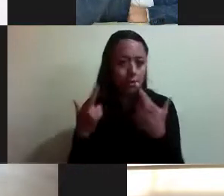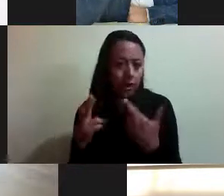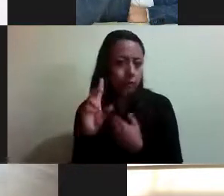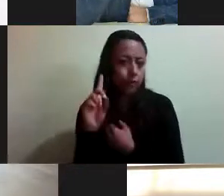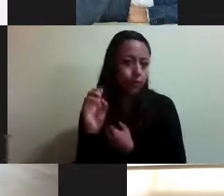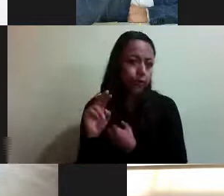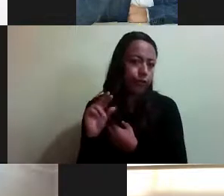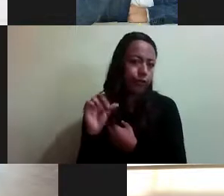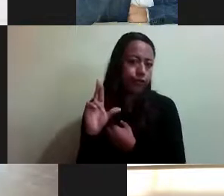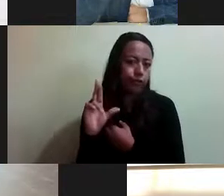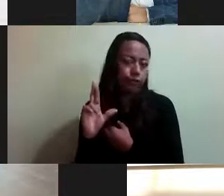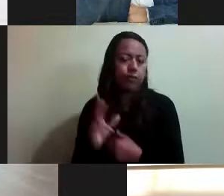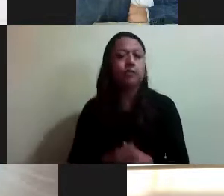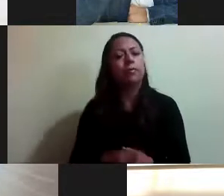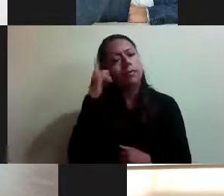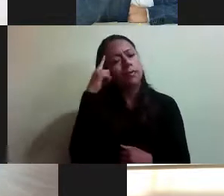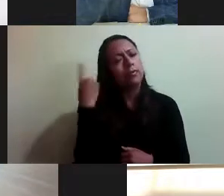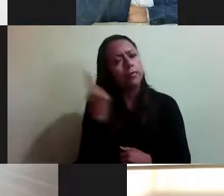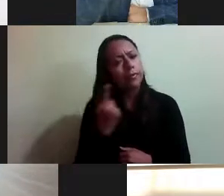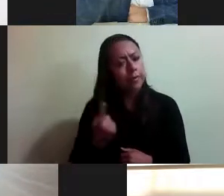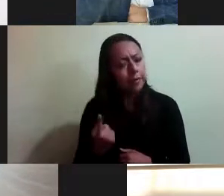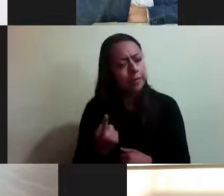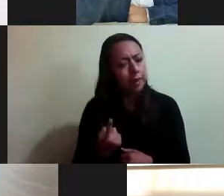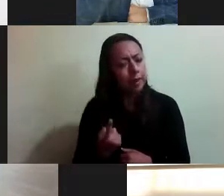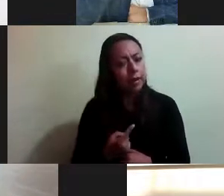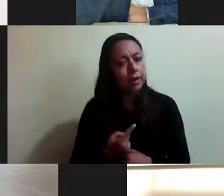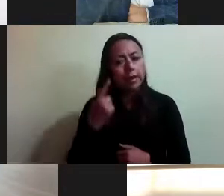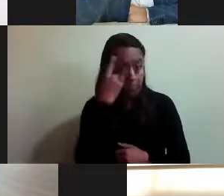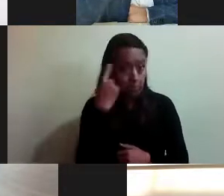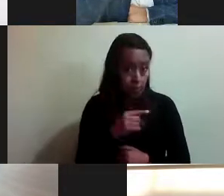Para que sea una donación,